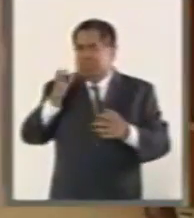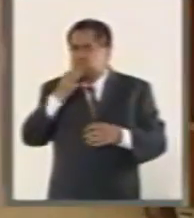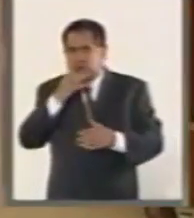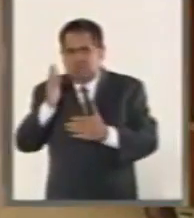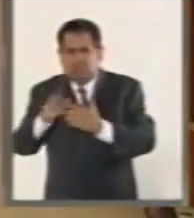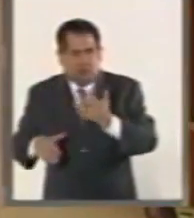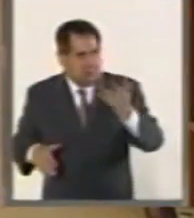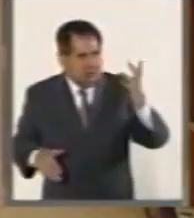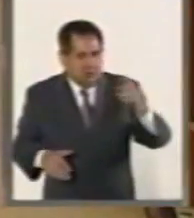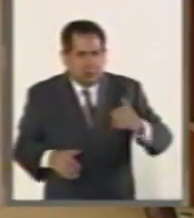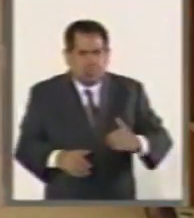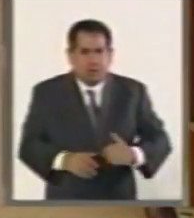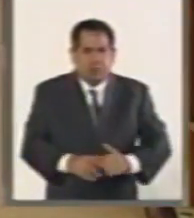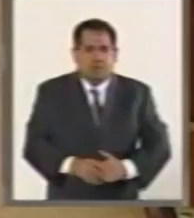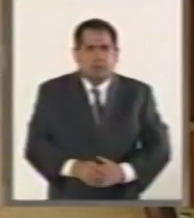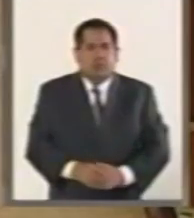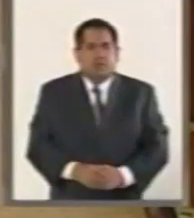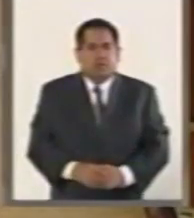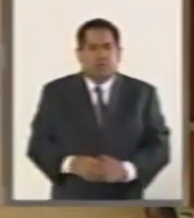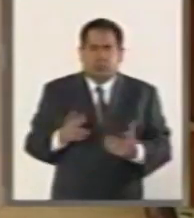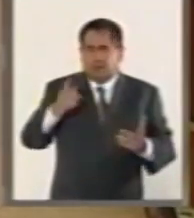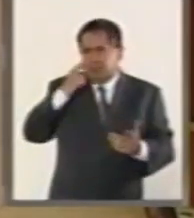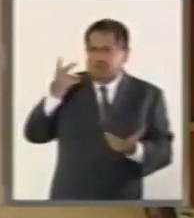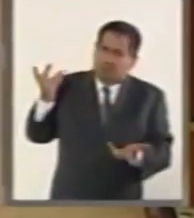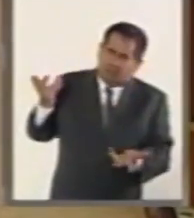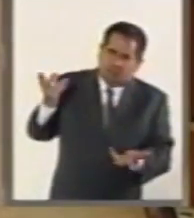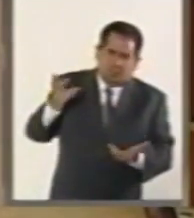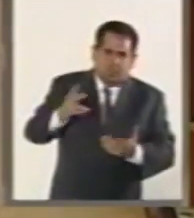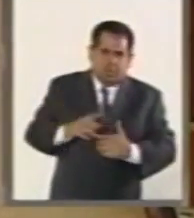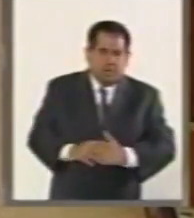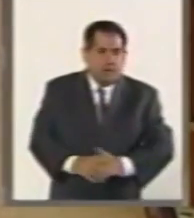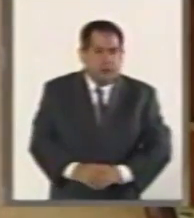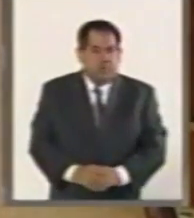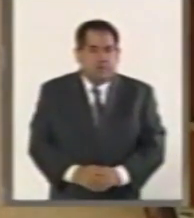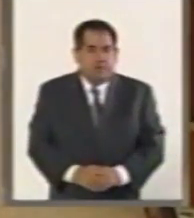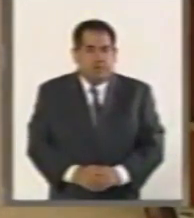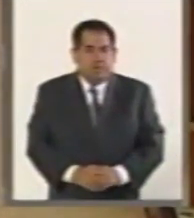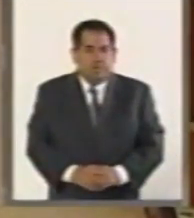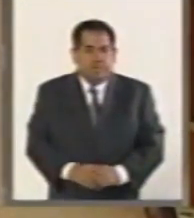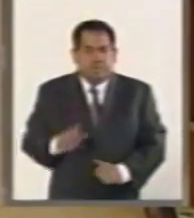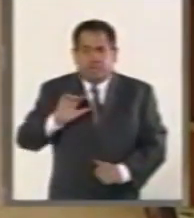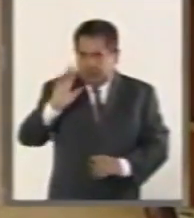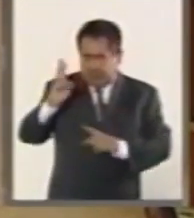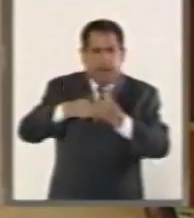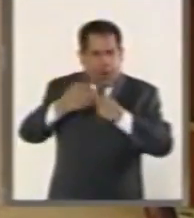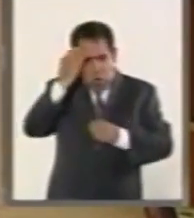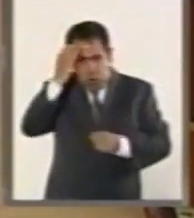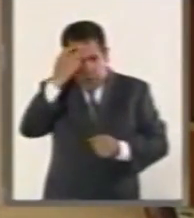chingas. Sí, no la. Está bien. Ya me conocerán.